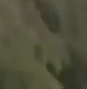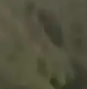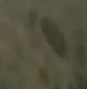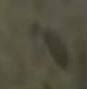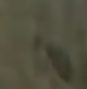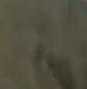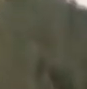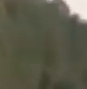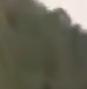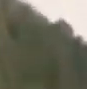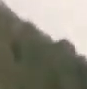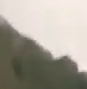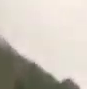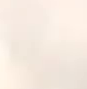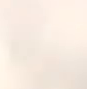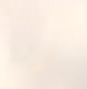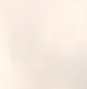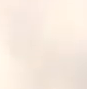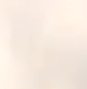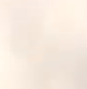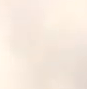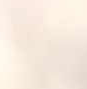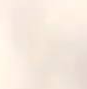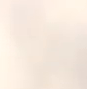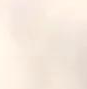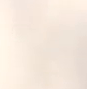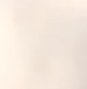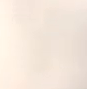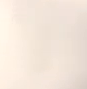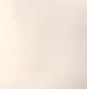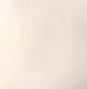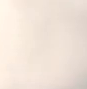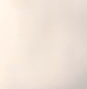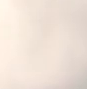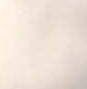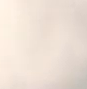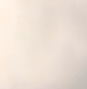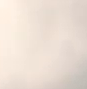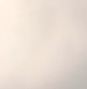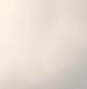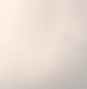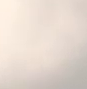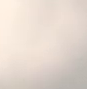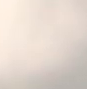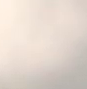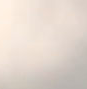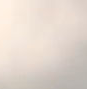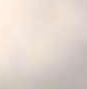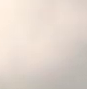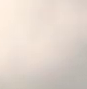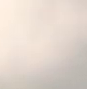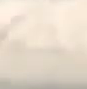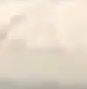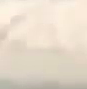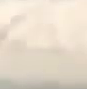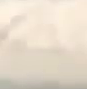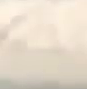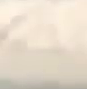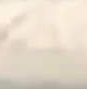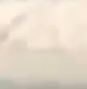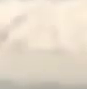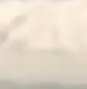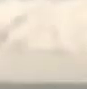coercitivas unilaterales que atentan contra el pueblo venezolano y traza estrategias además que permitan al pueblo superar el